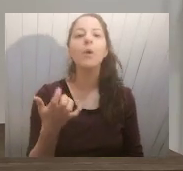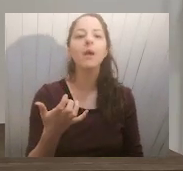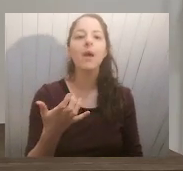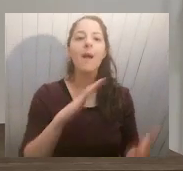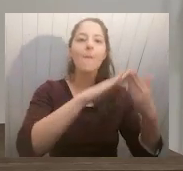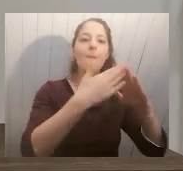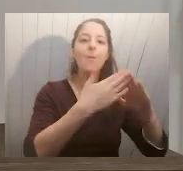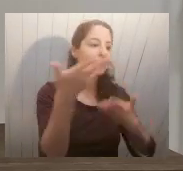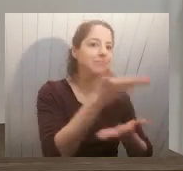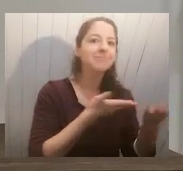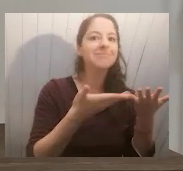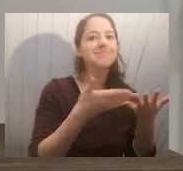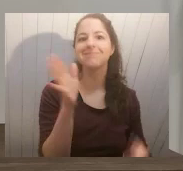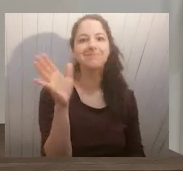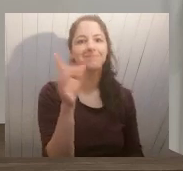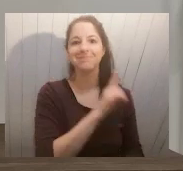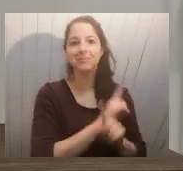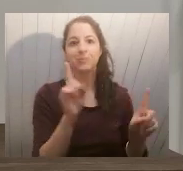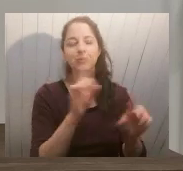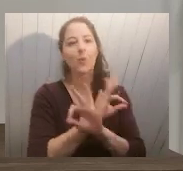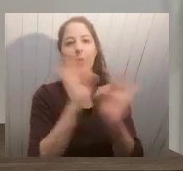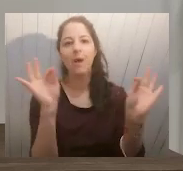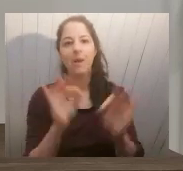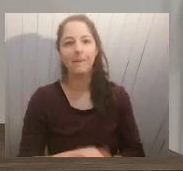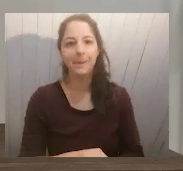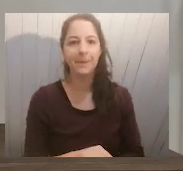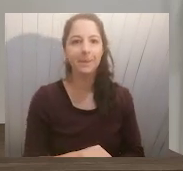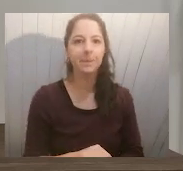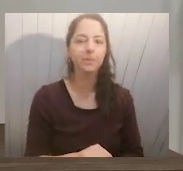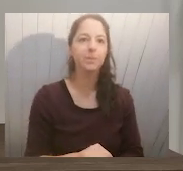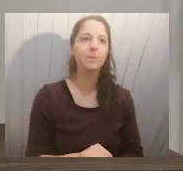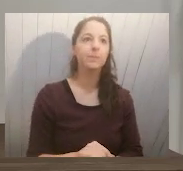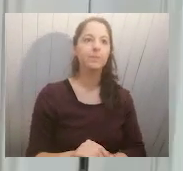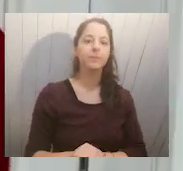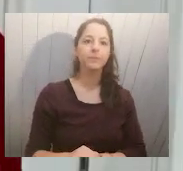Porque con los pueblos no dialogan, nunca lo han hecho.